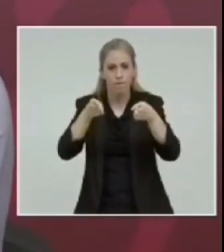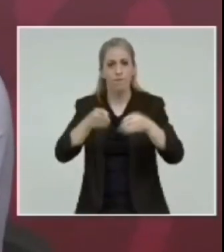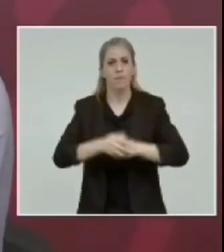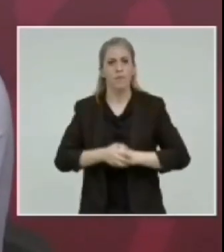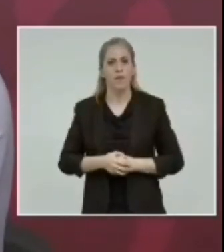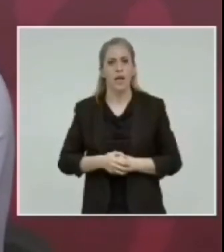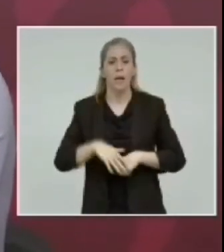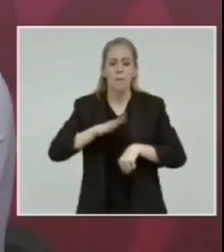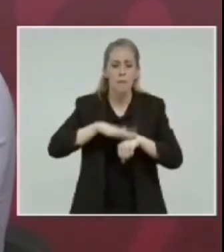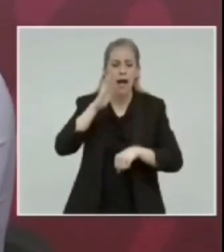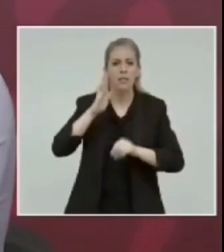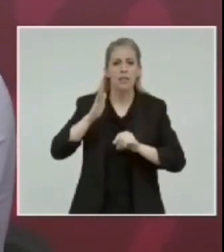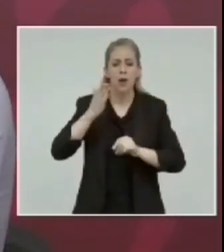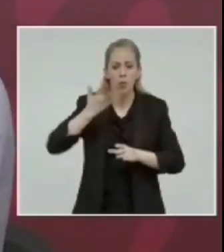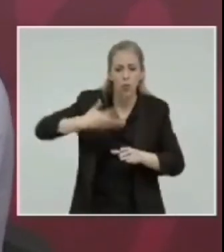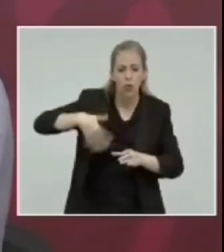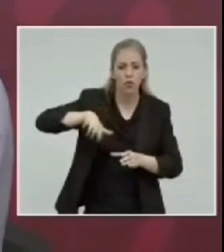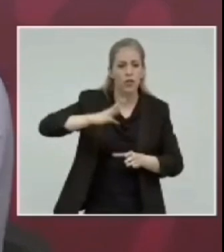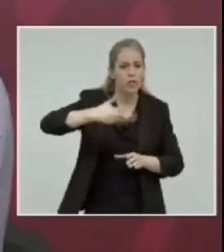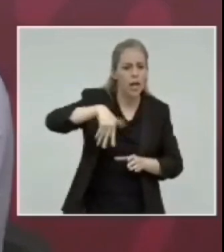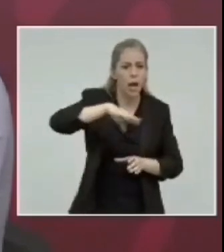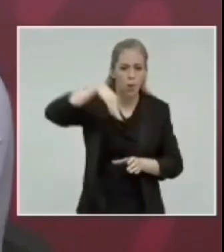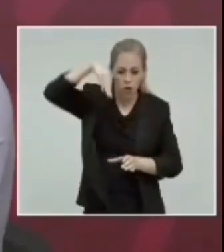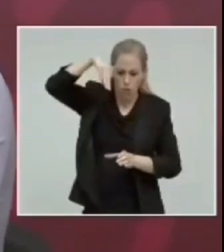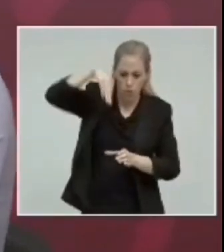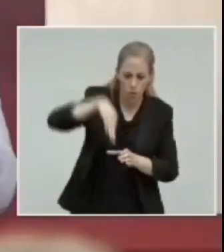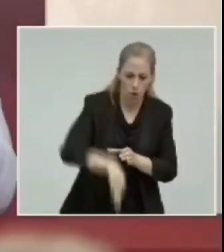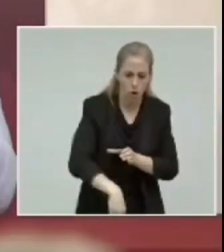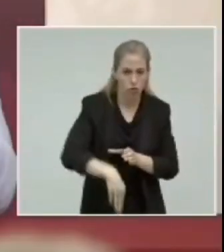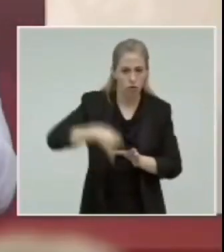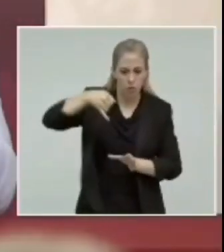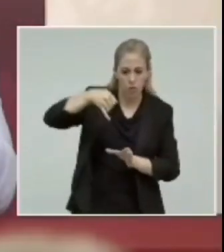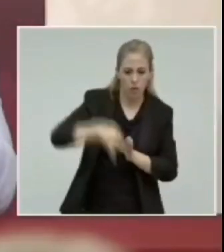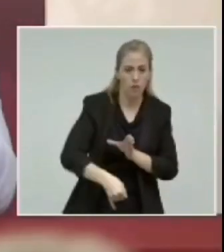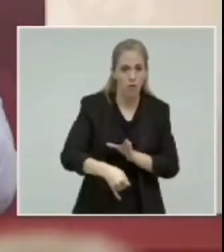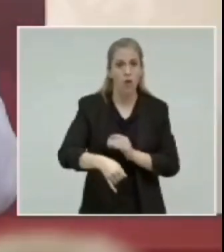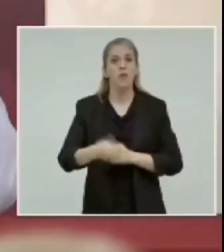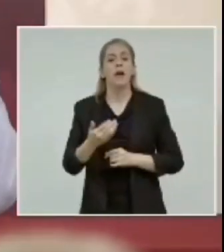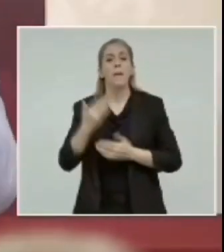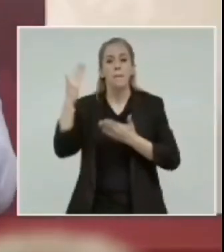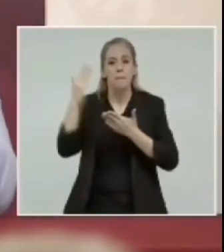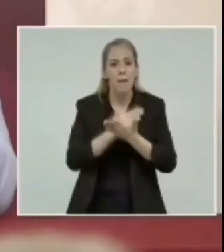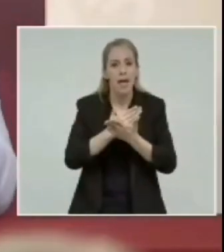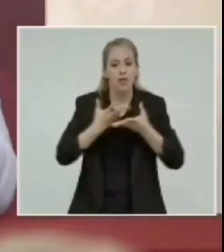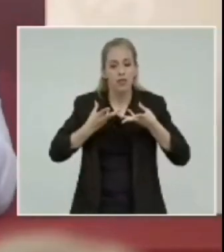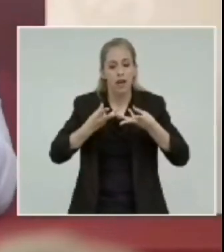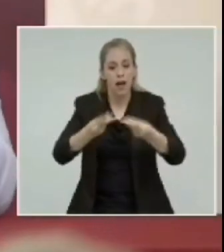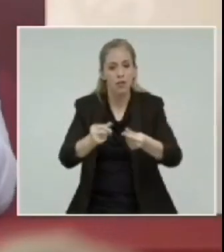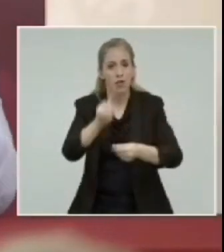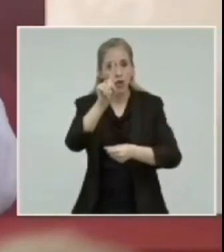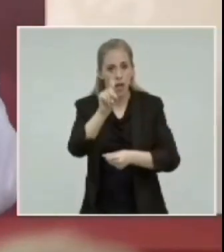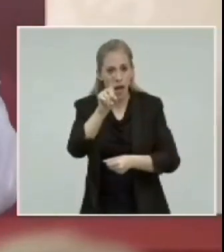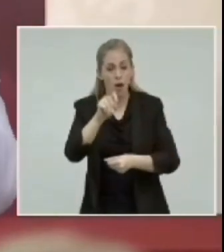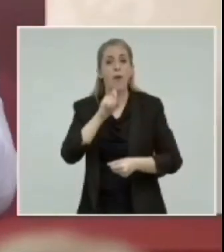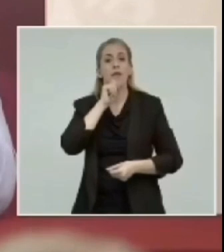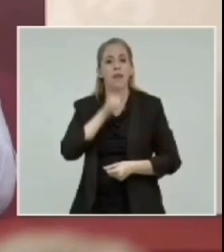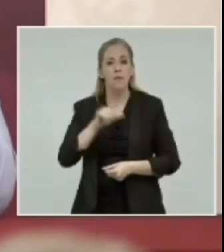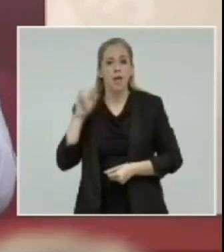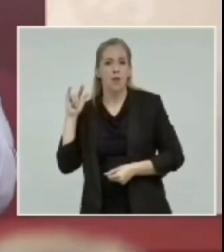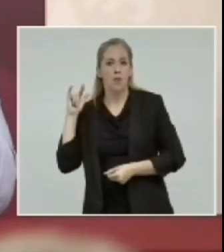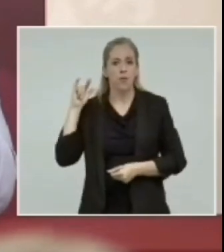más pozos someros y profundos, modular la presión, bajar las fugas, bombardear